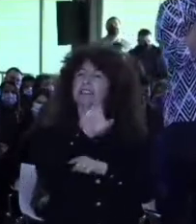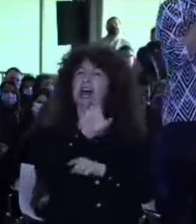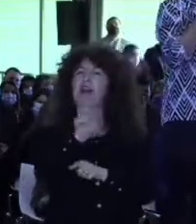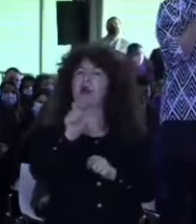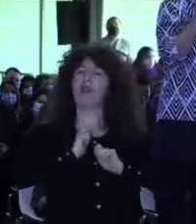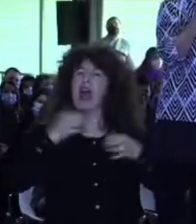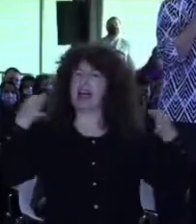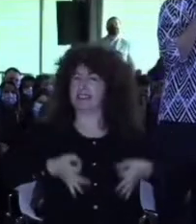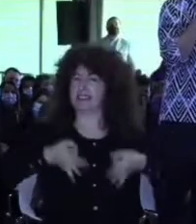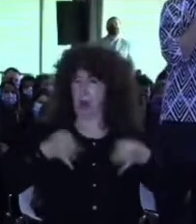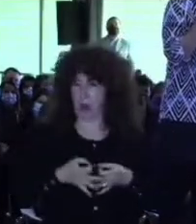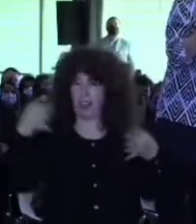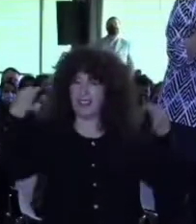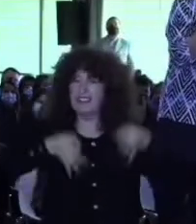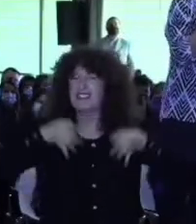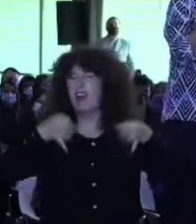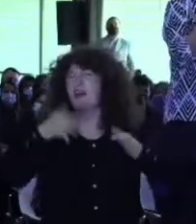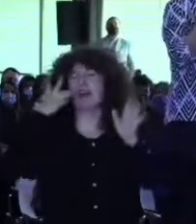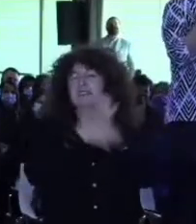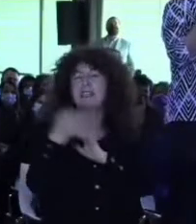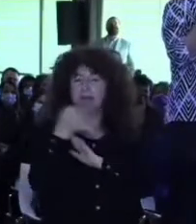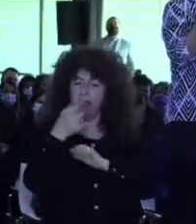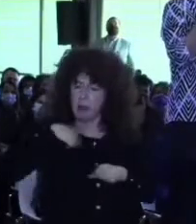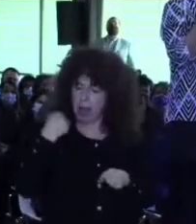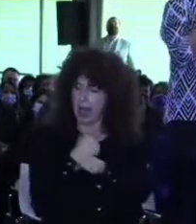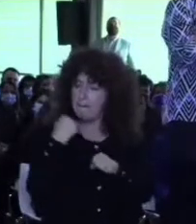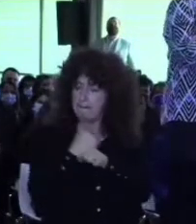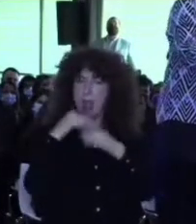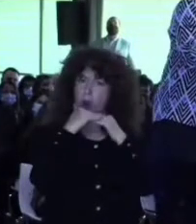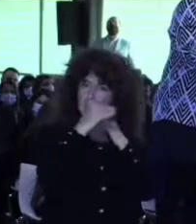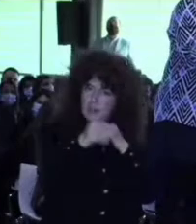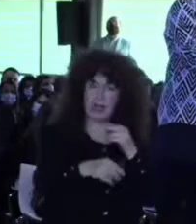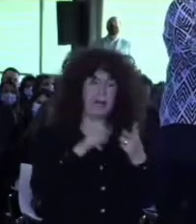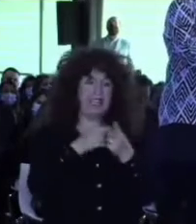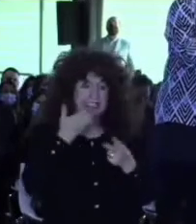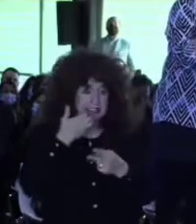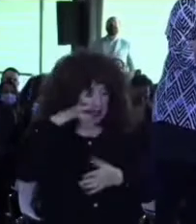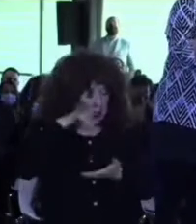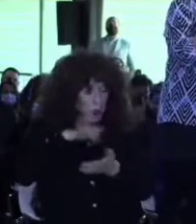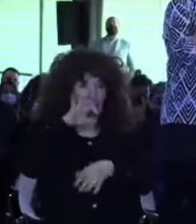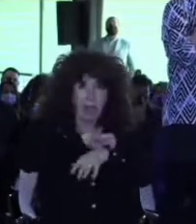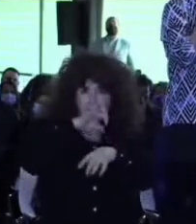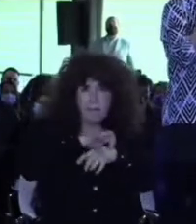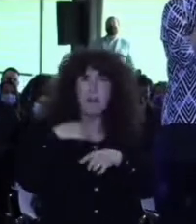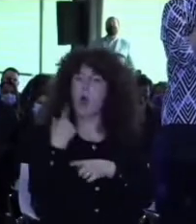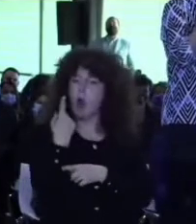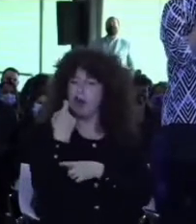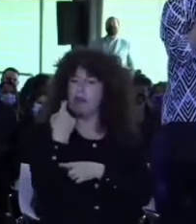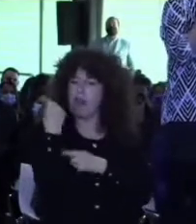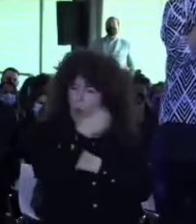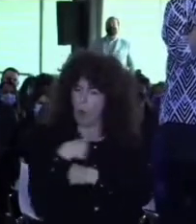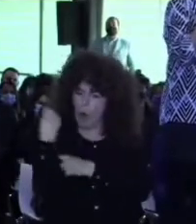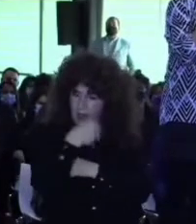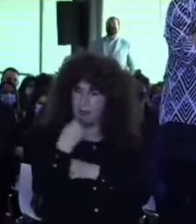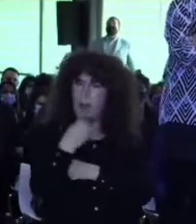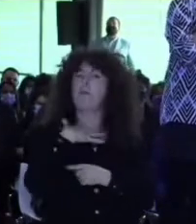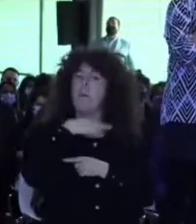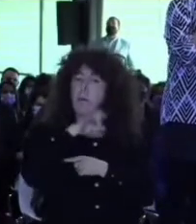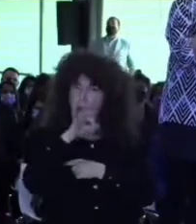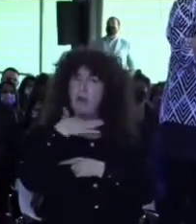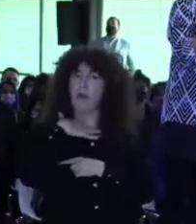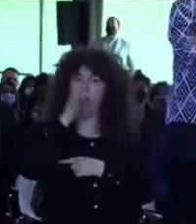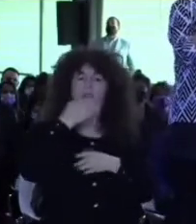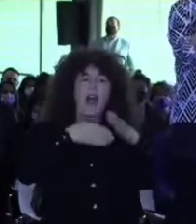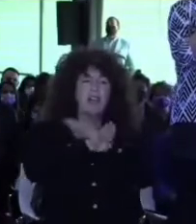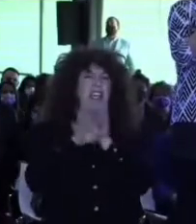Seguridad no es otra cosa que podamos tener empleo estable, que si enfermamos, que si necesitamos cuidado, podamos acceder a